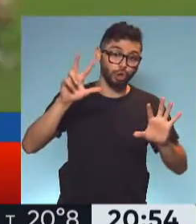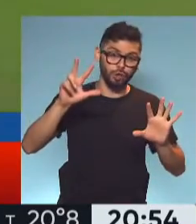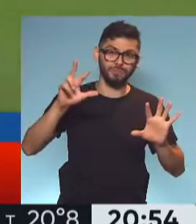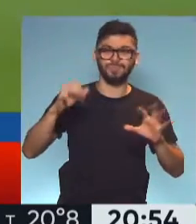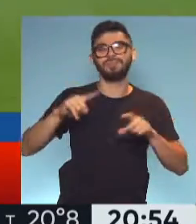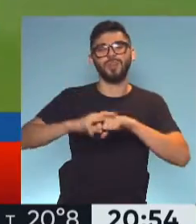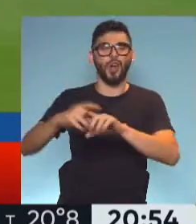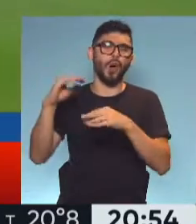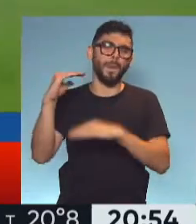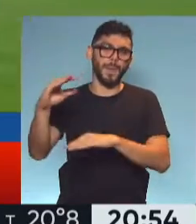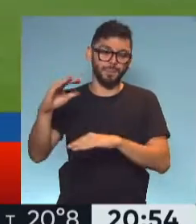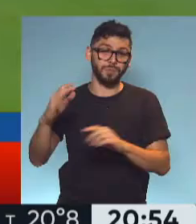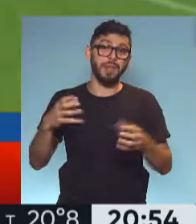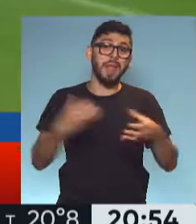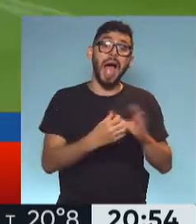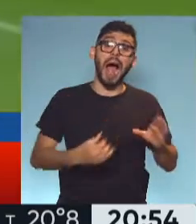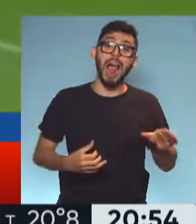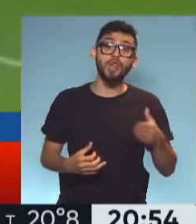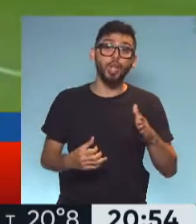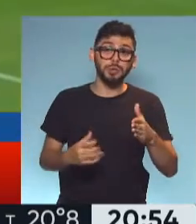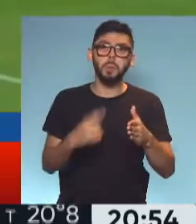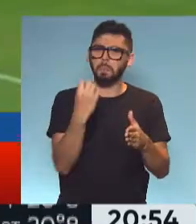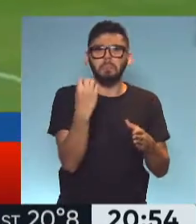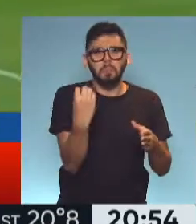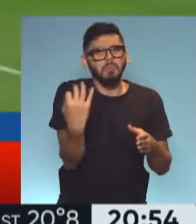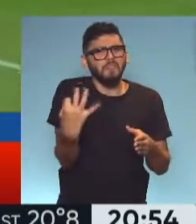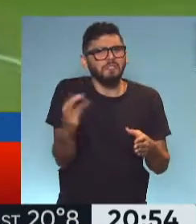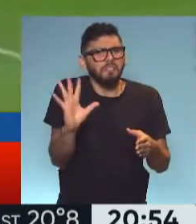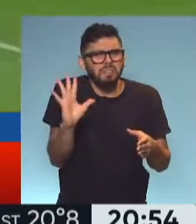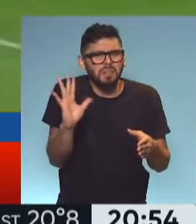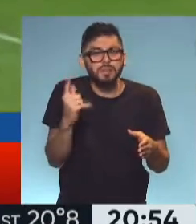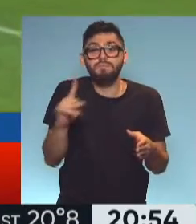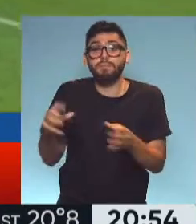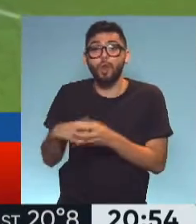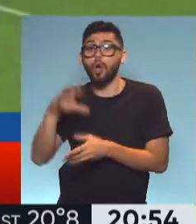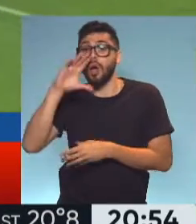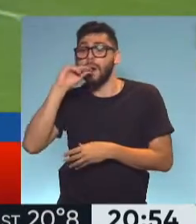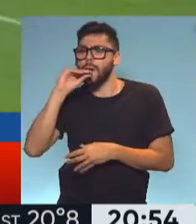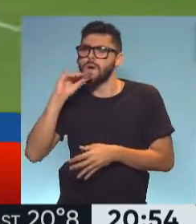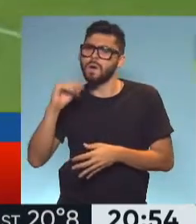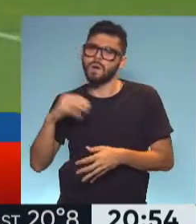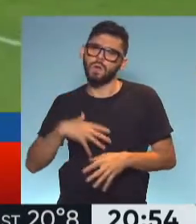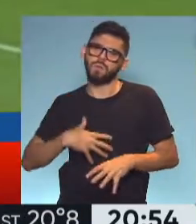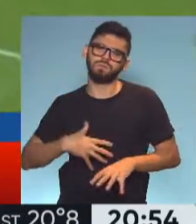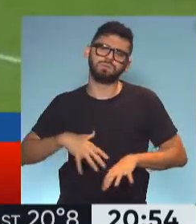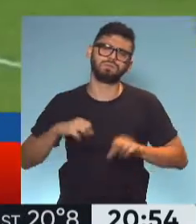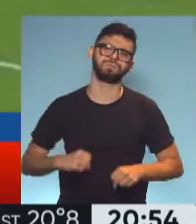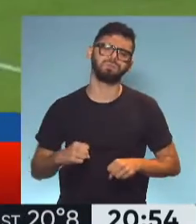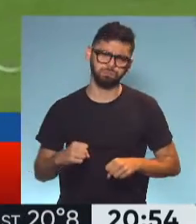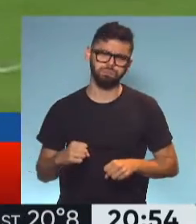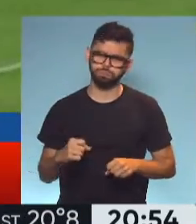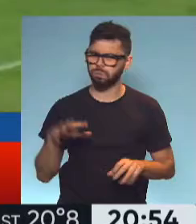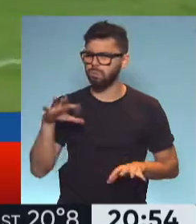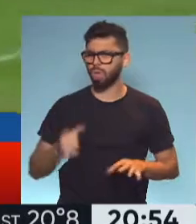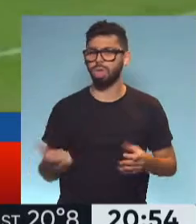copa de la liga frente un aldosivi que venía bien pero el patrón tuvo el dominio justamente de la pelota y de las